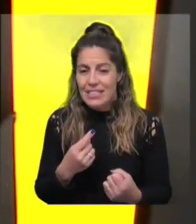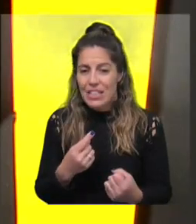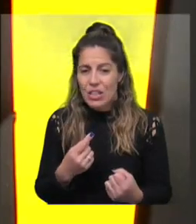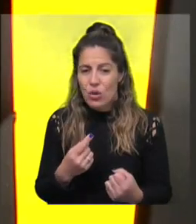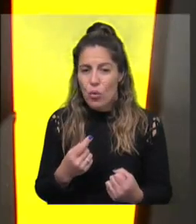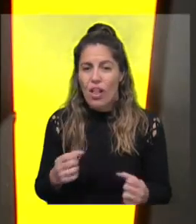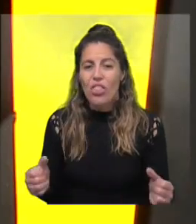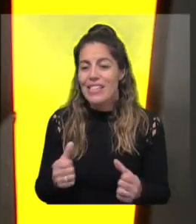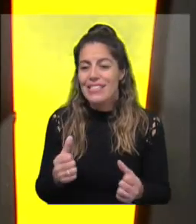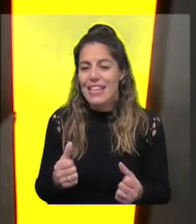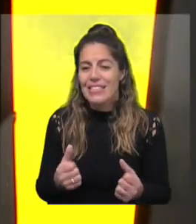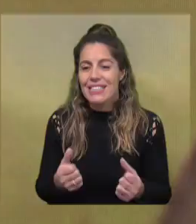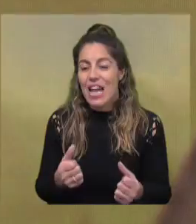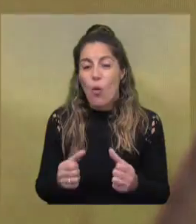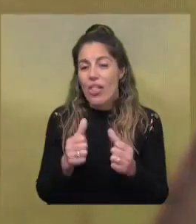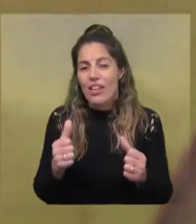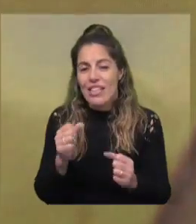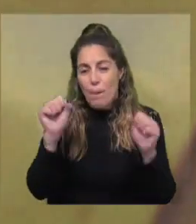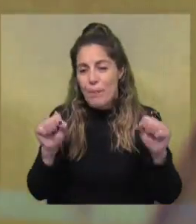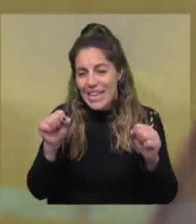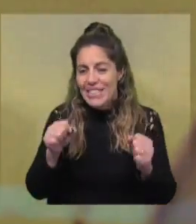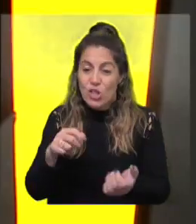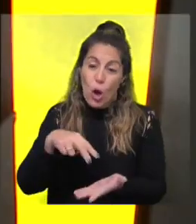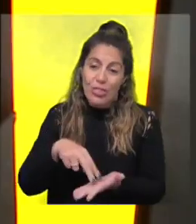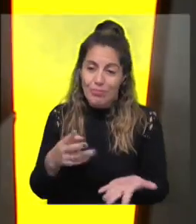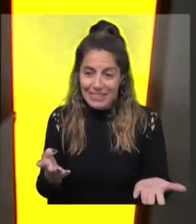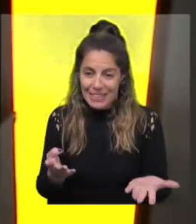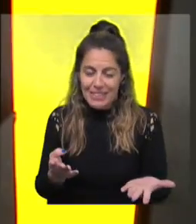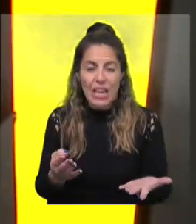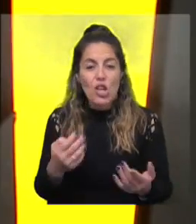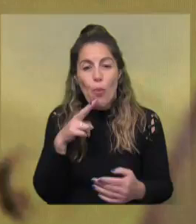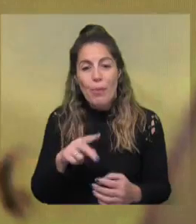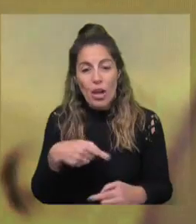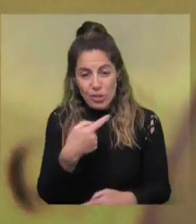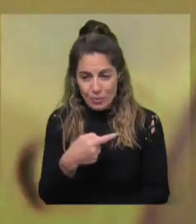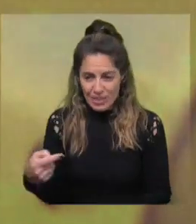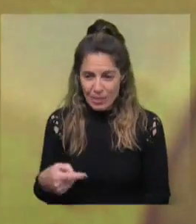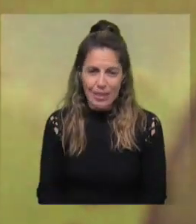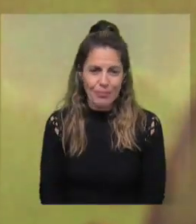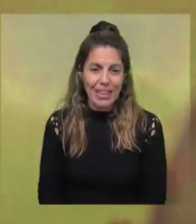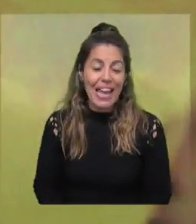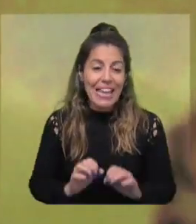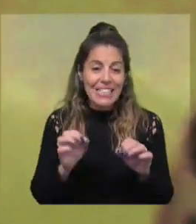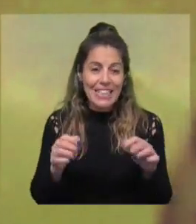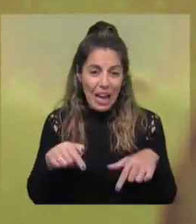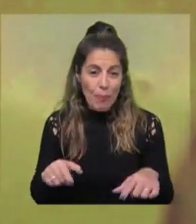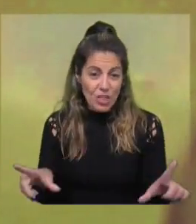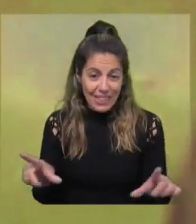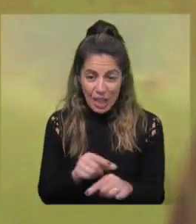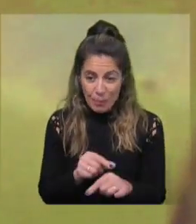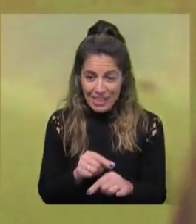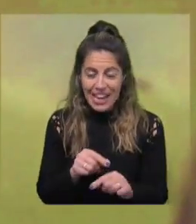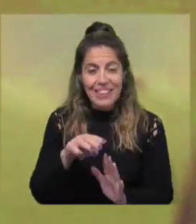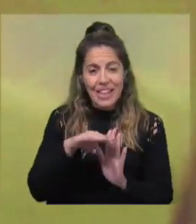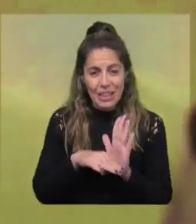pesarse. La libre interpretación. Gracias, Daniela. Hasta la semana que viene. Bueno, llegamos aquí al cierre de este sobrecillo, un